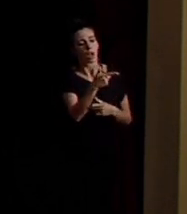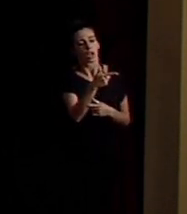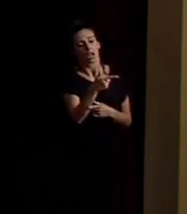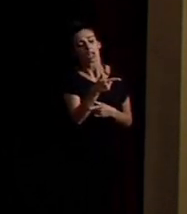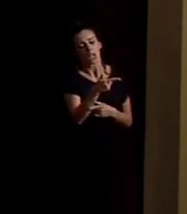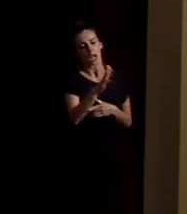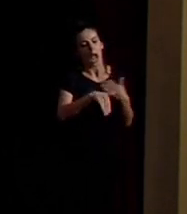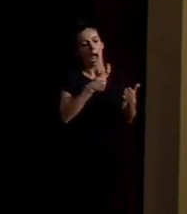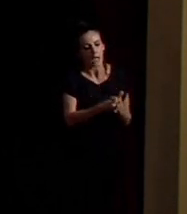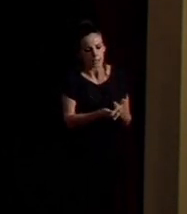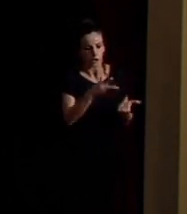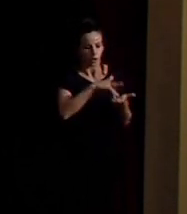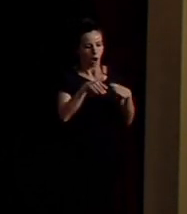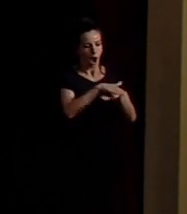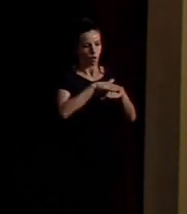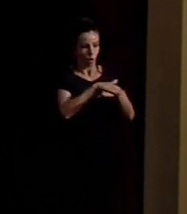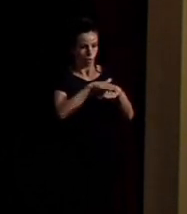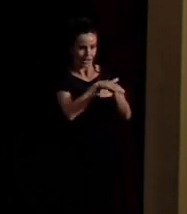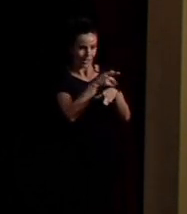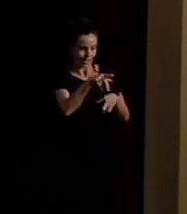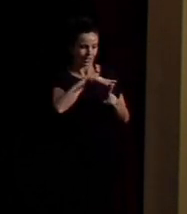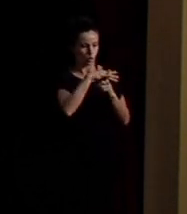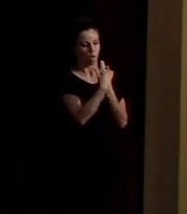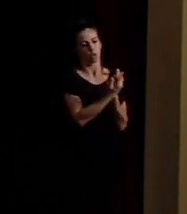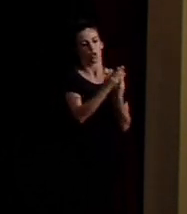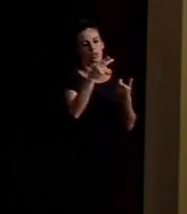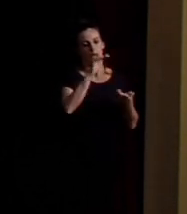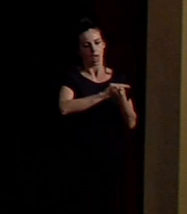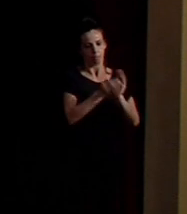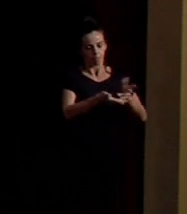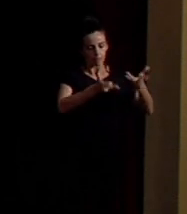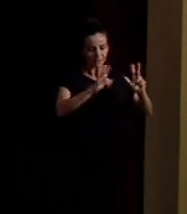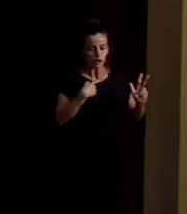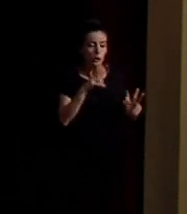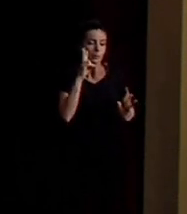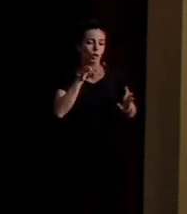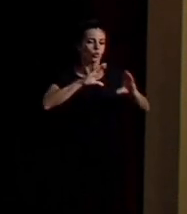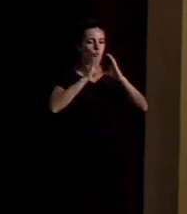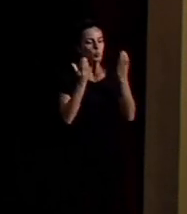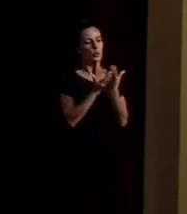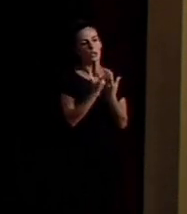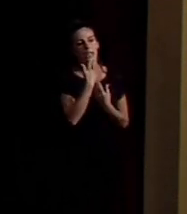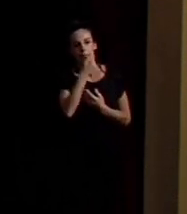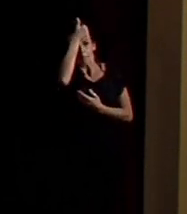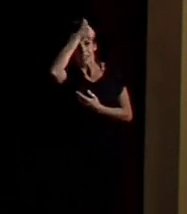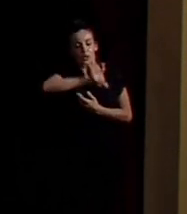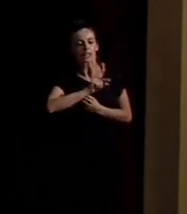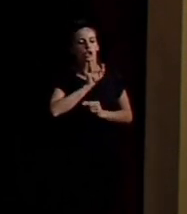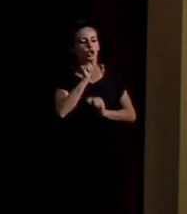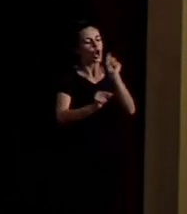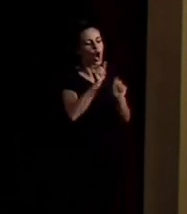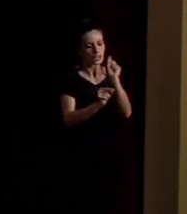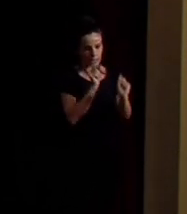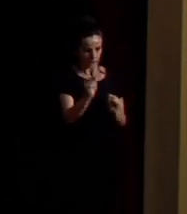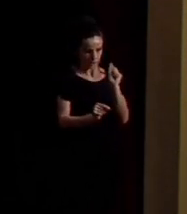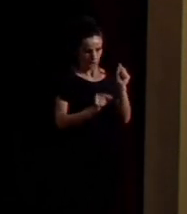a gobernar estados democráticos, ¿no? Vivimos en un mundo, yo diría que de masculinidades tóxicas, donde, por ejemplo,